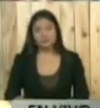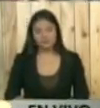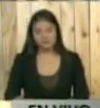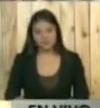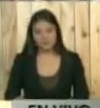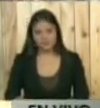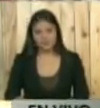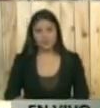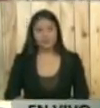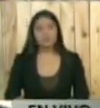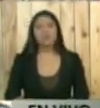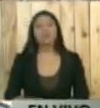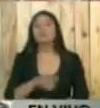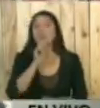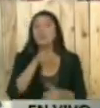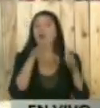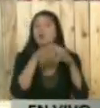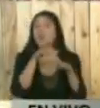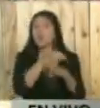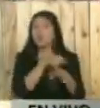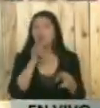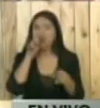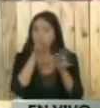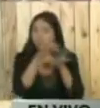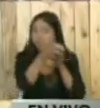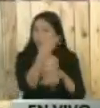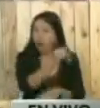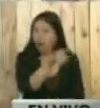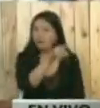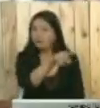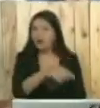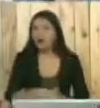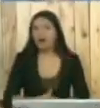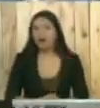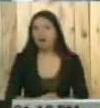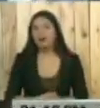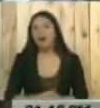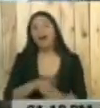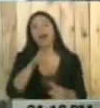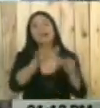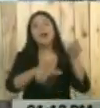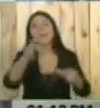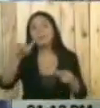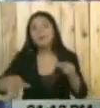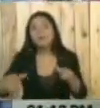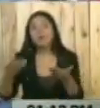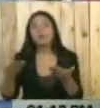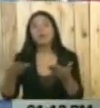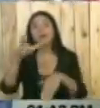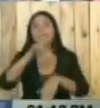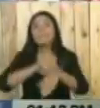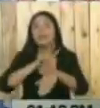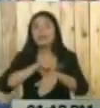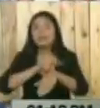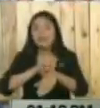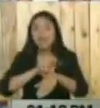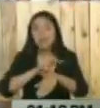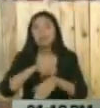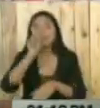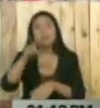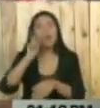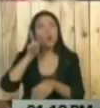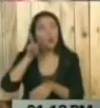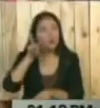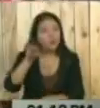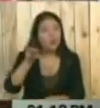a la diversidad sexual que está por allá, a los compañeros de Medicina Integral Comunitaria que los